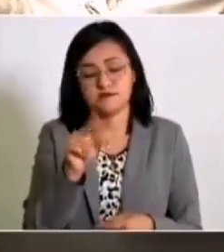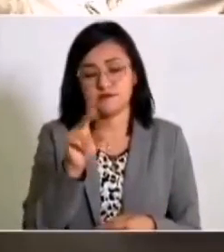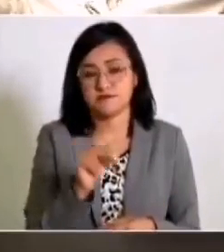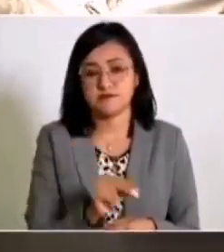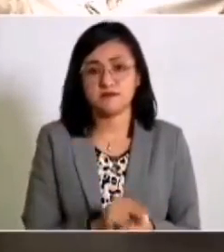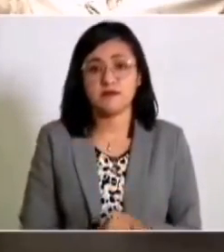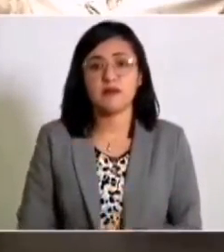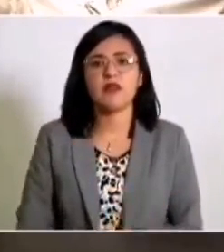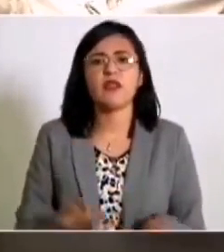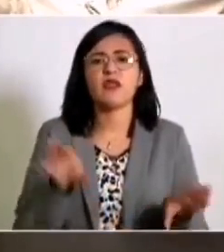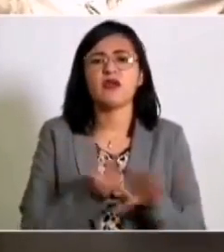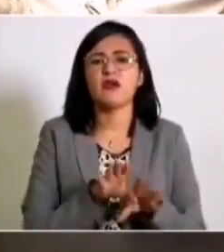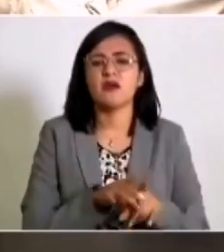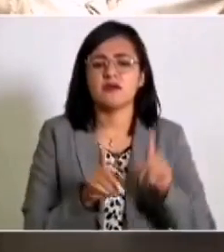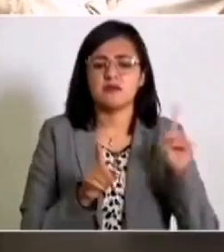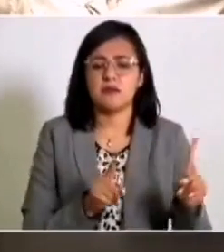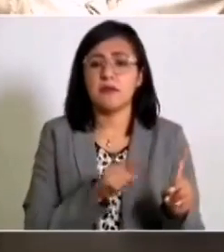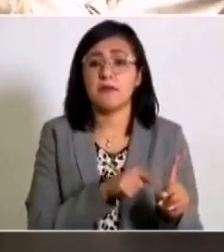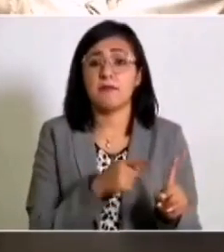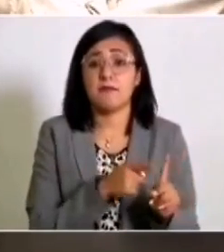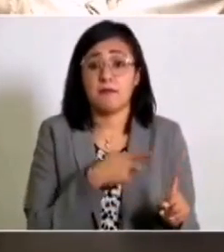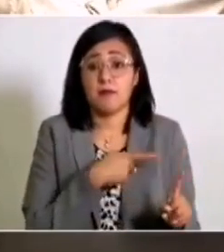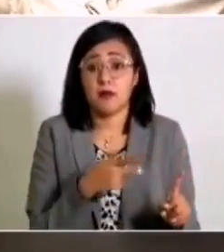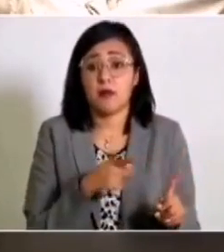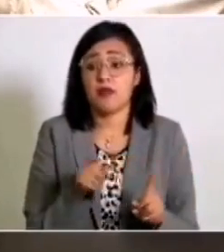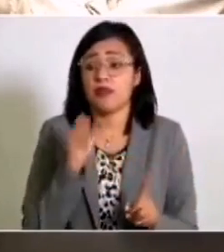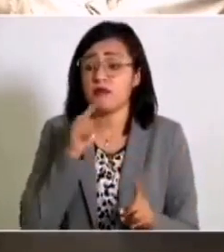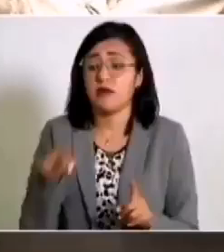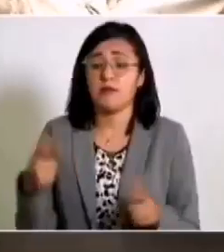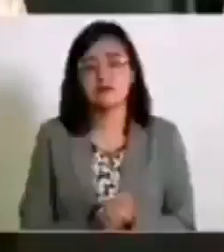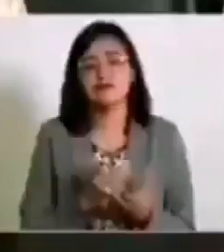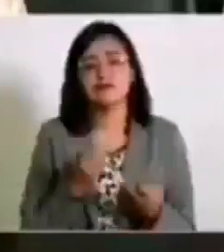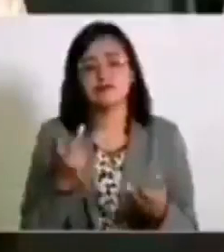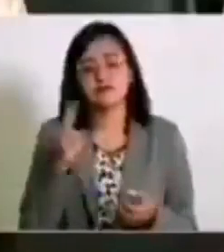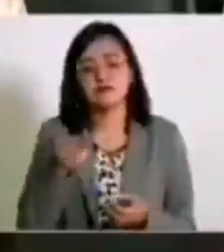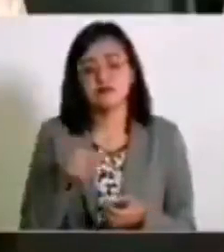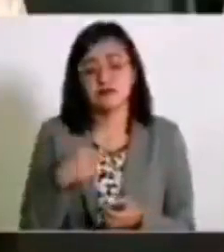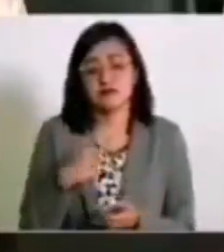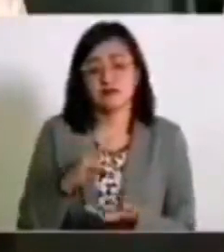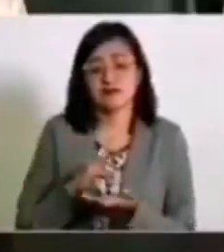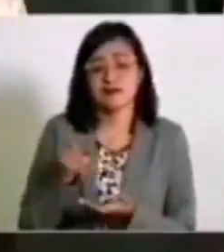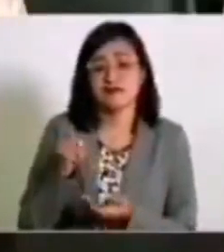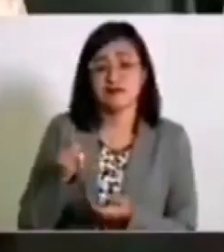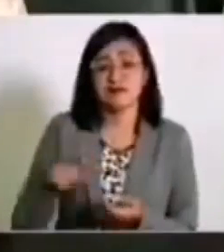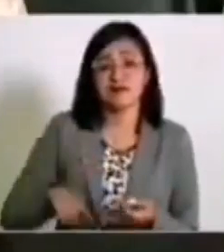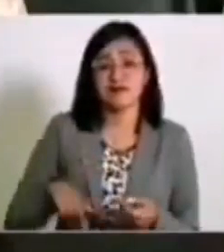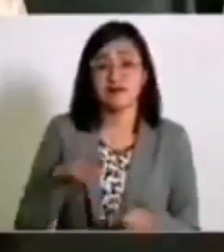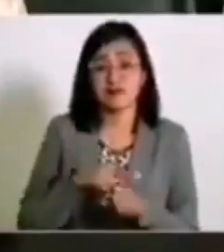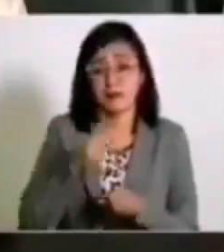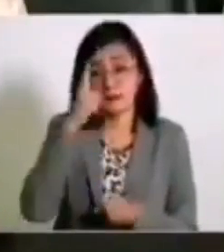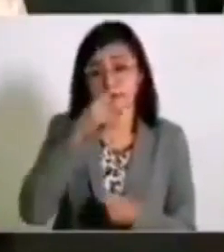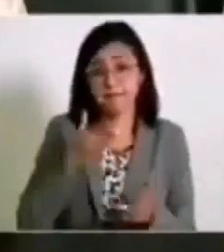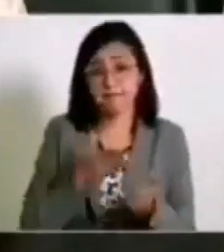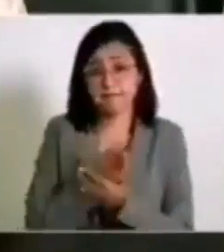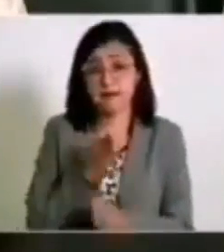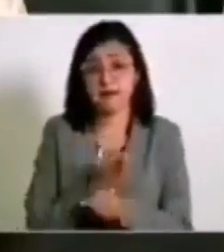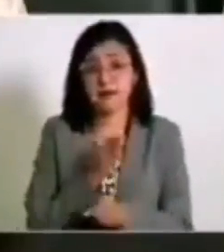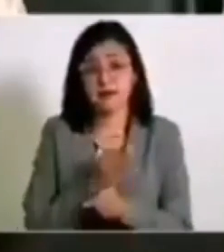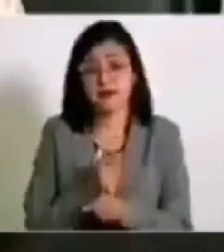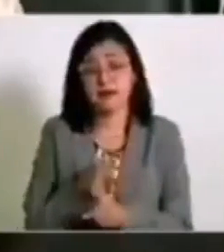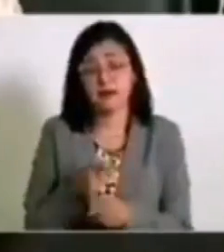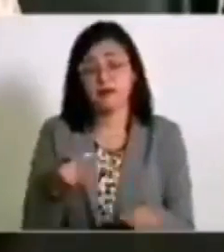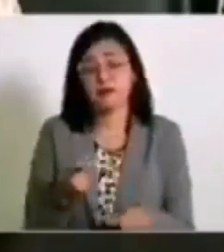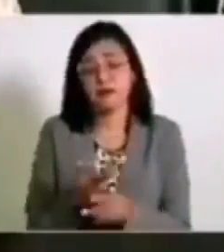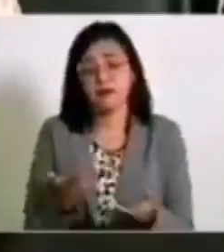entre cómo se trata a un pobre y a un rico. Su intervención para